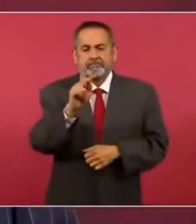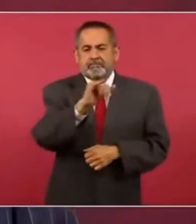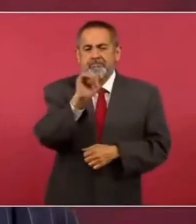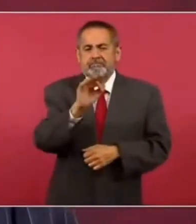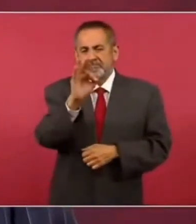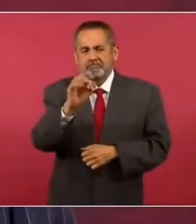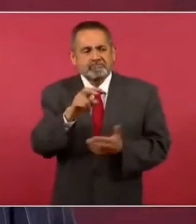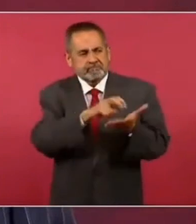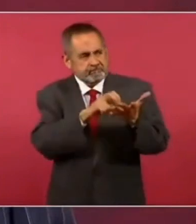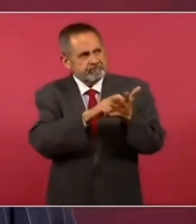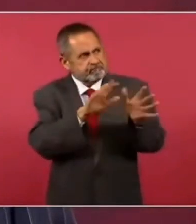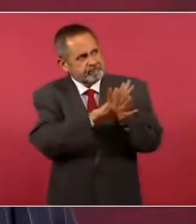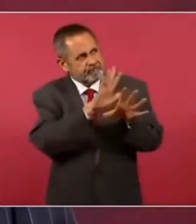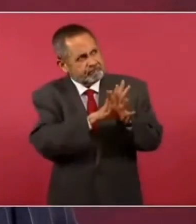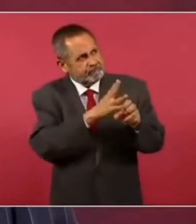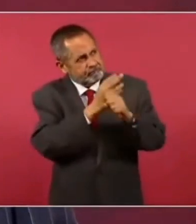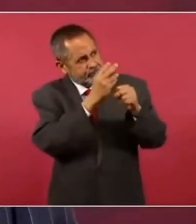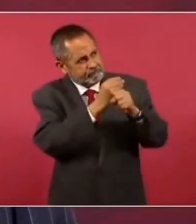Judicial.